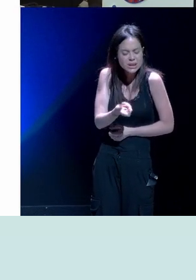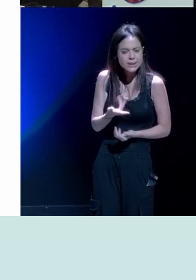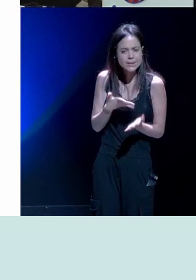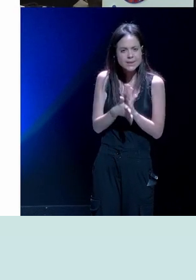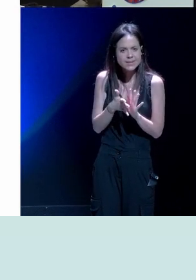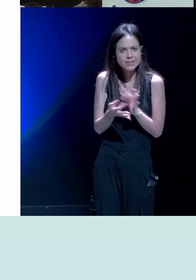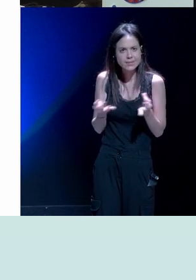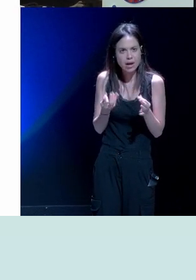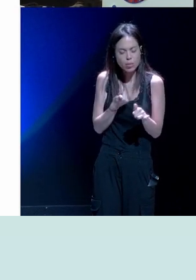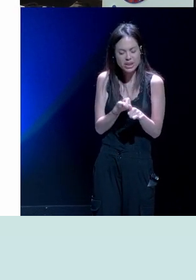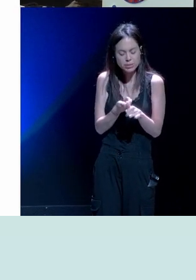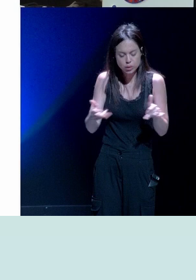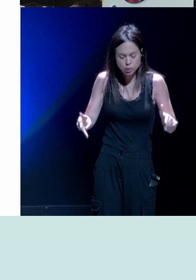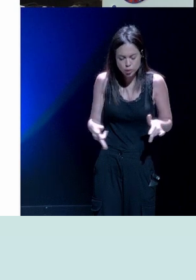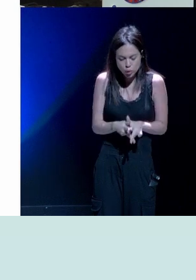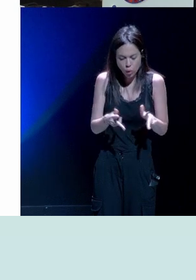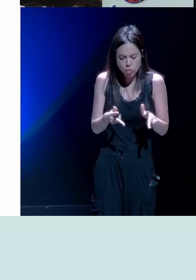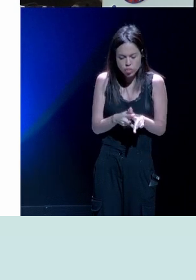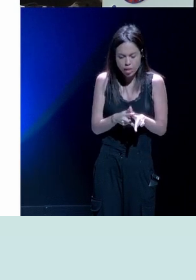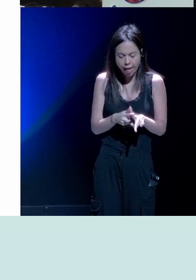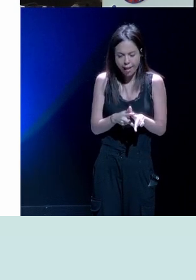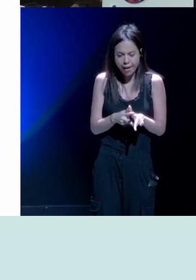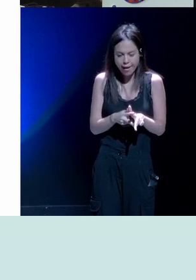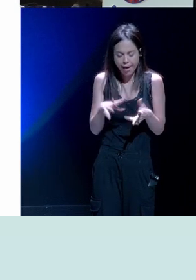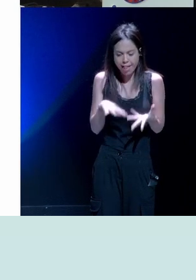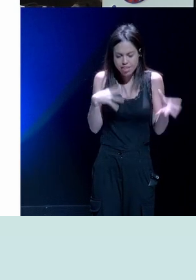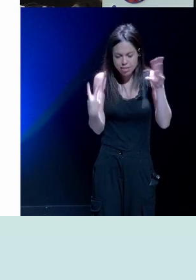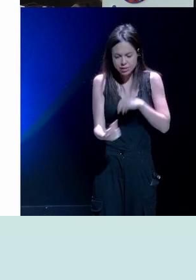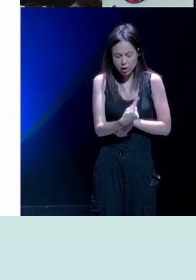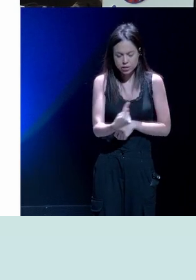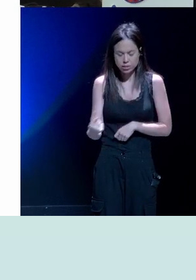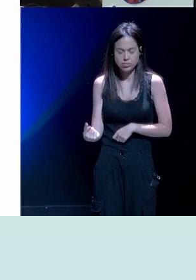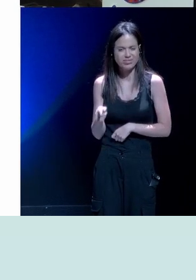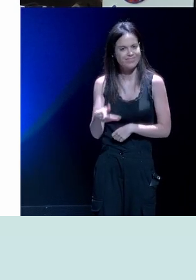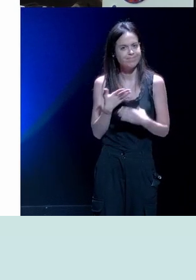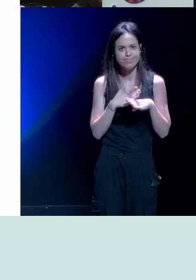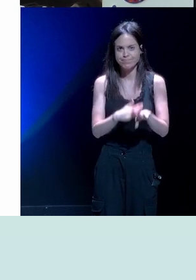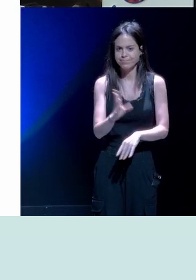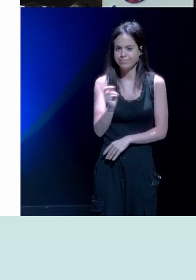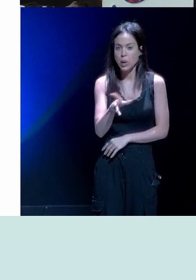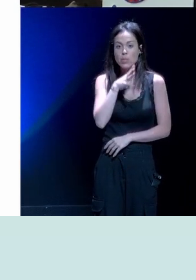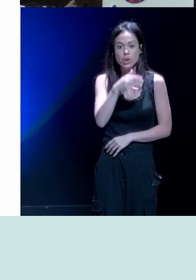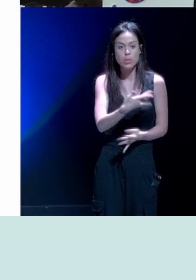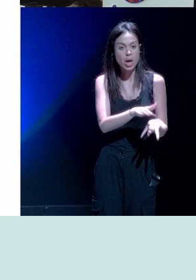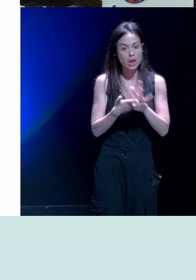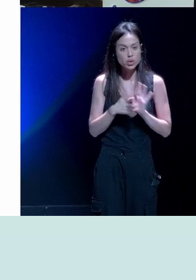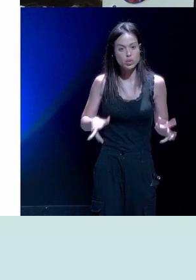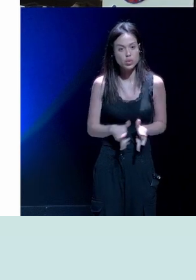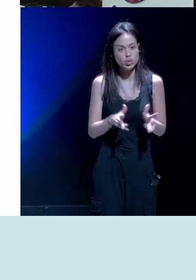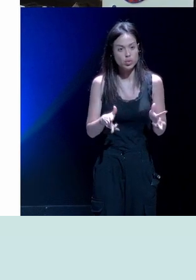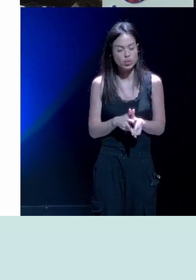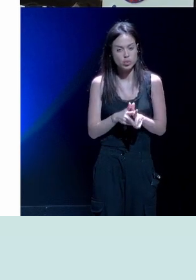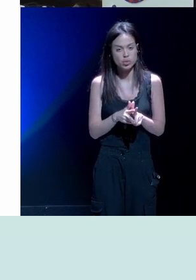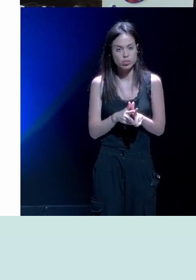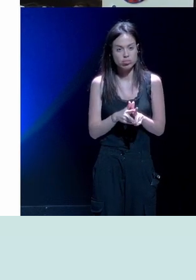social personalizado tampoco basta, puesto que los vínculos sociales se constituyen en una